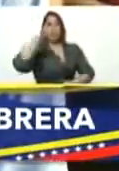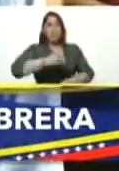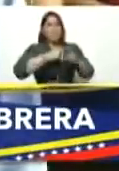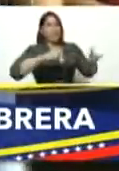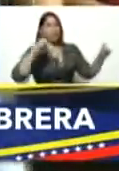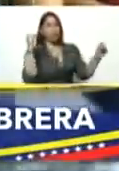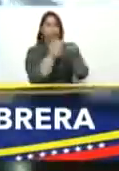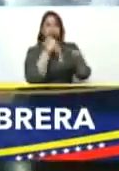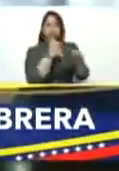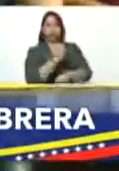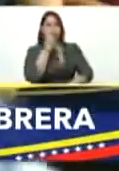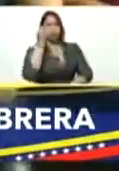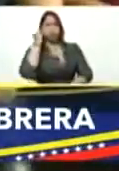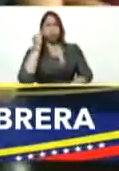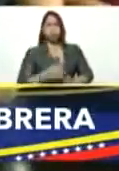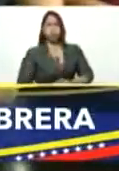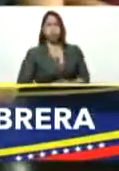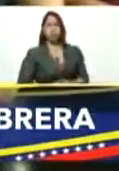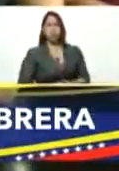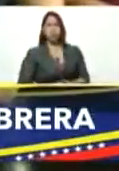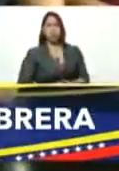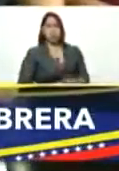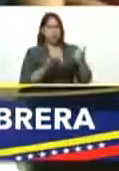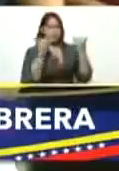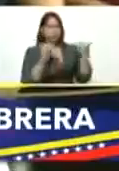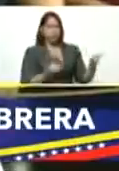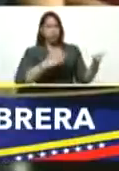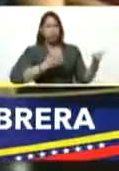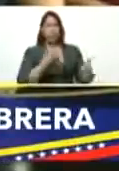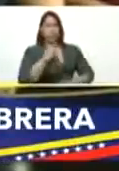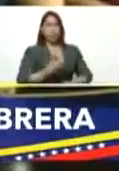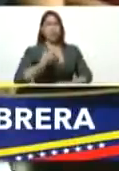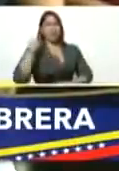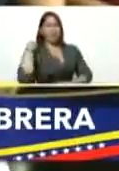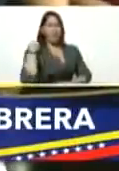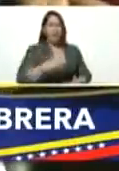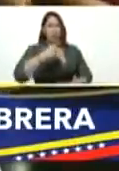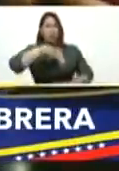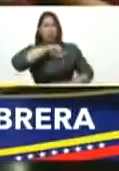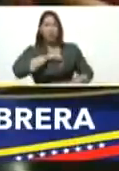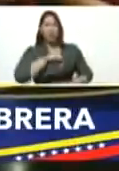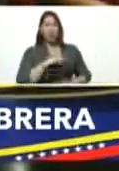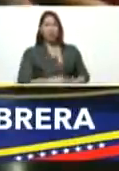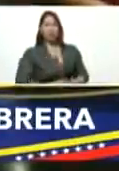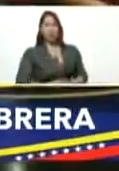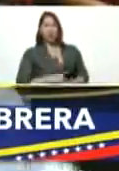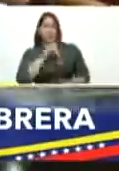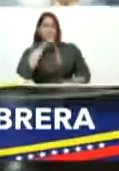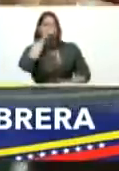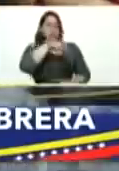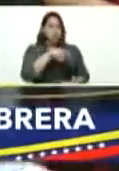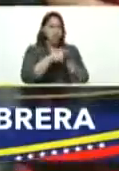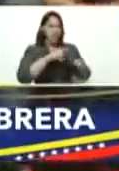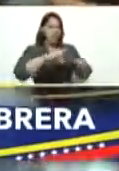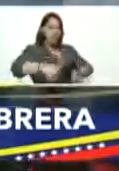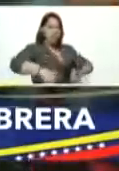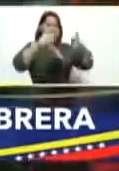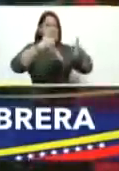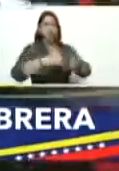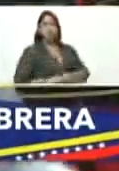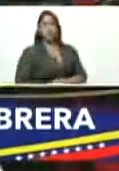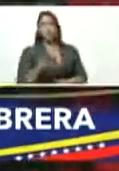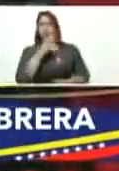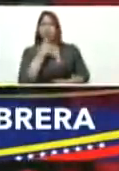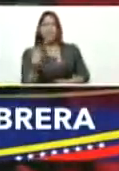clases obreras de estella no podemos decir tenemos nuestro gallo para esa confrontación y solo otro más